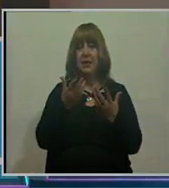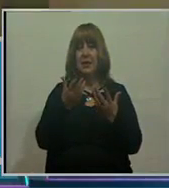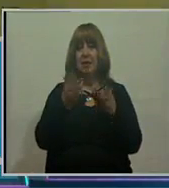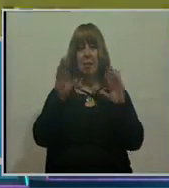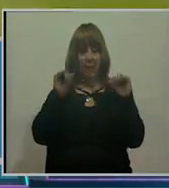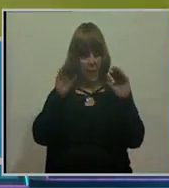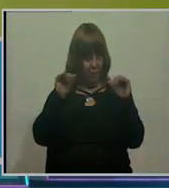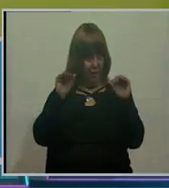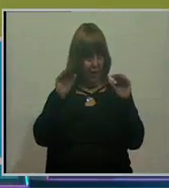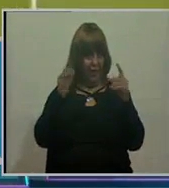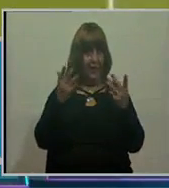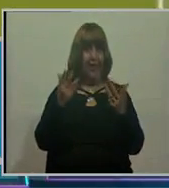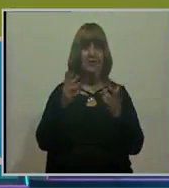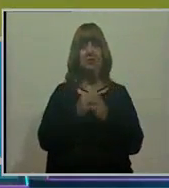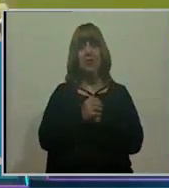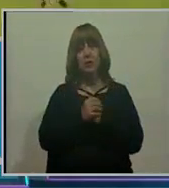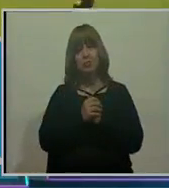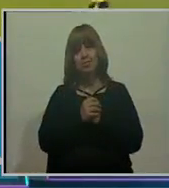hot.